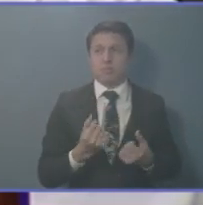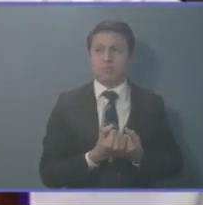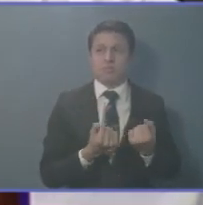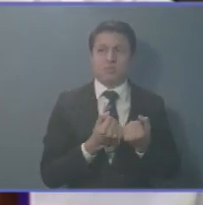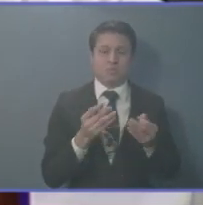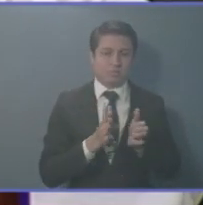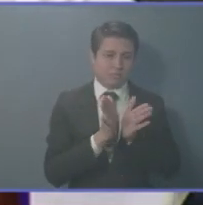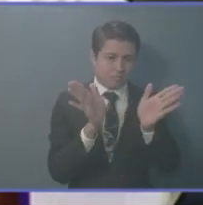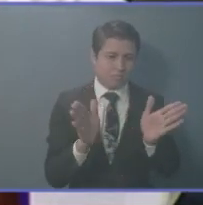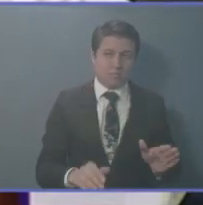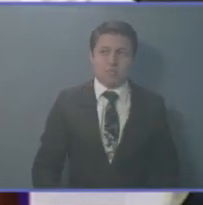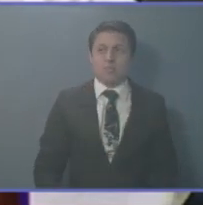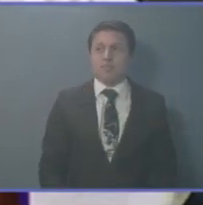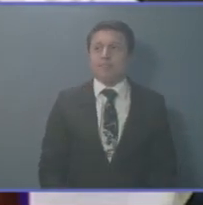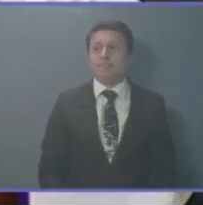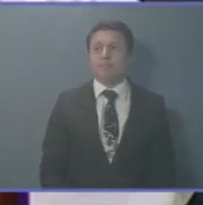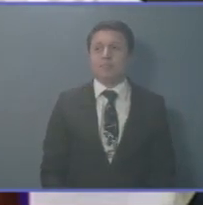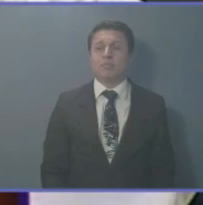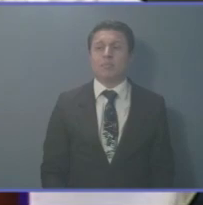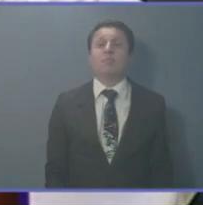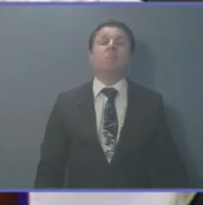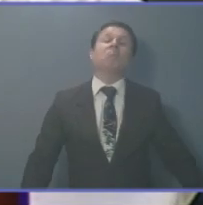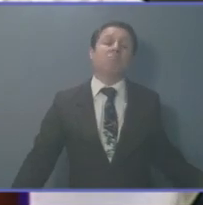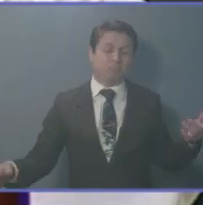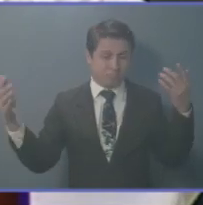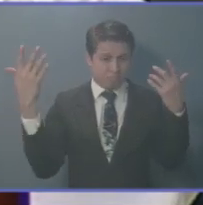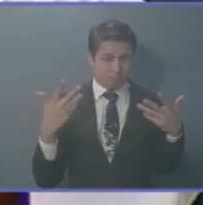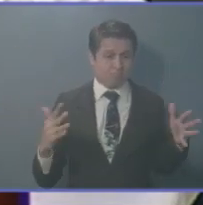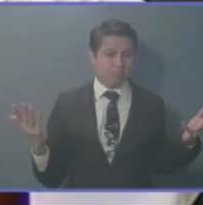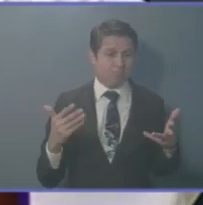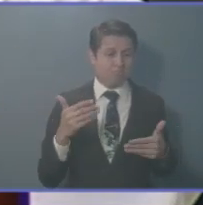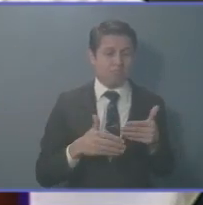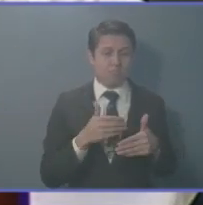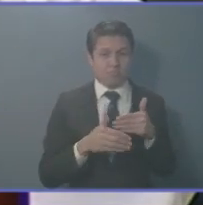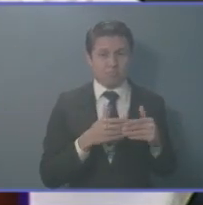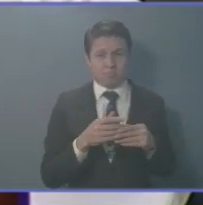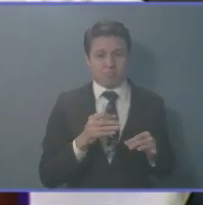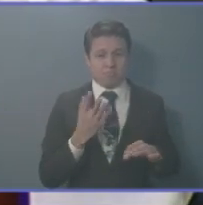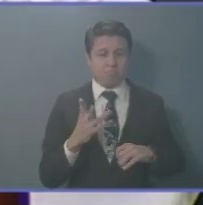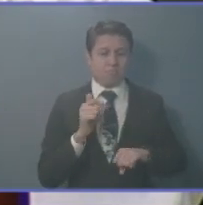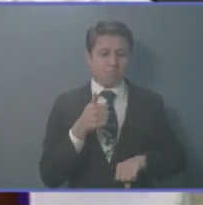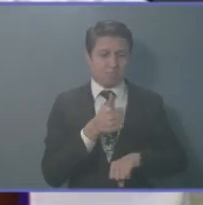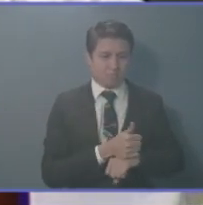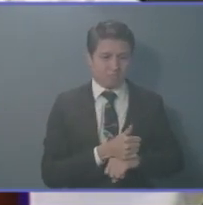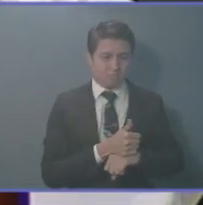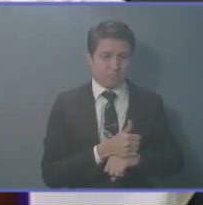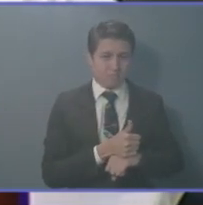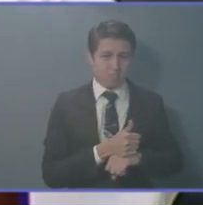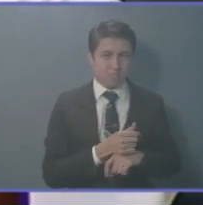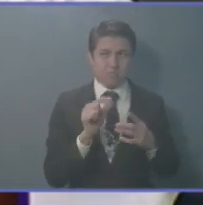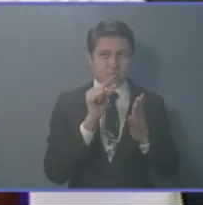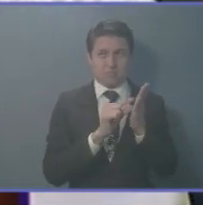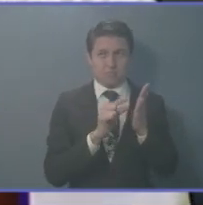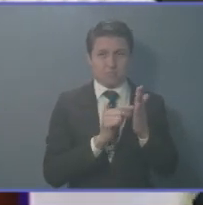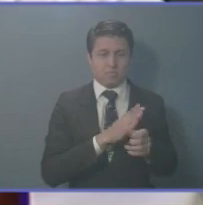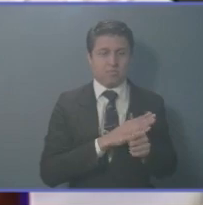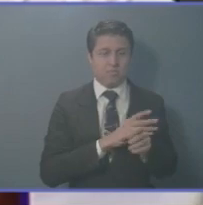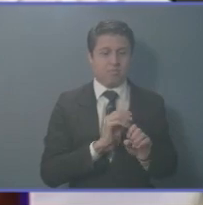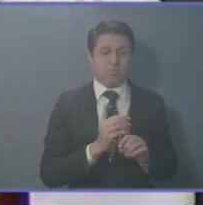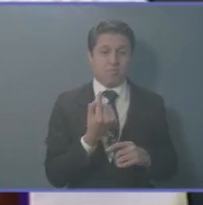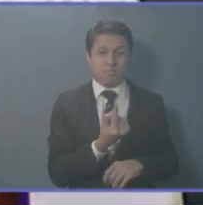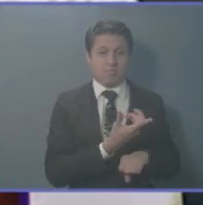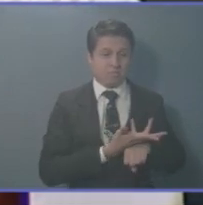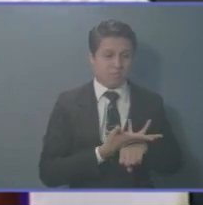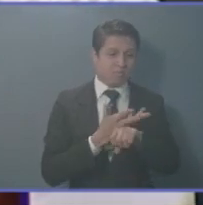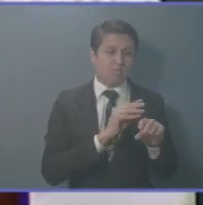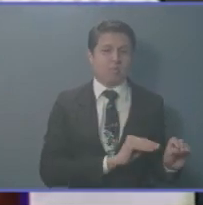generalidad. Una vez se haya llevado a cabo el procedimiento establecido en el inciso anterior para trasladar a la persona